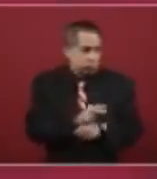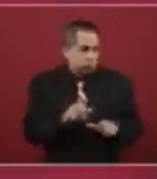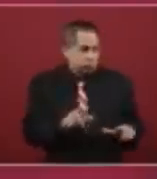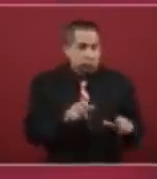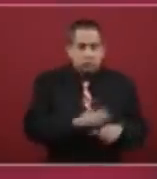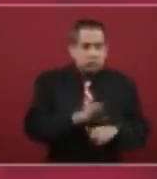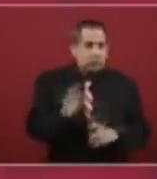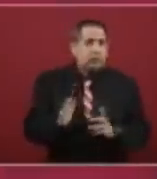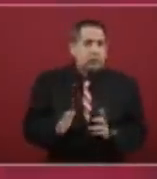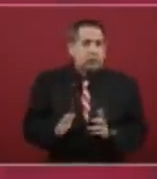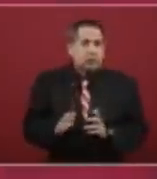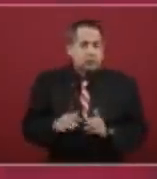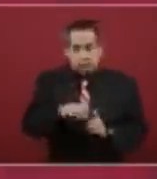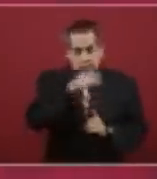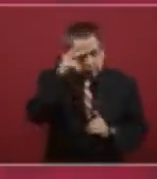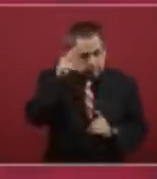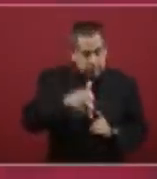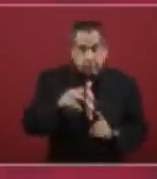Y sí,